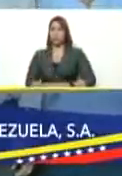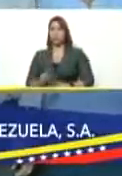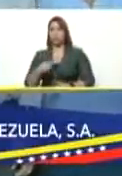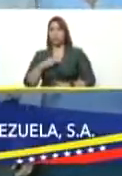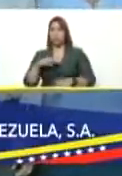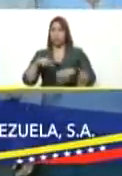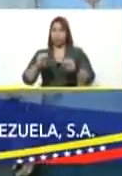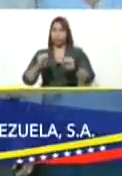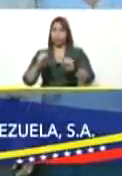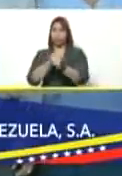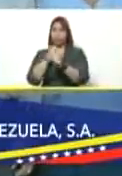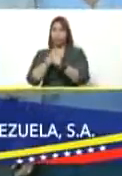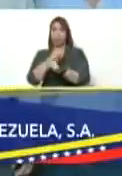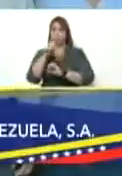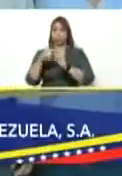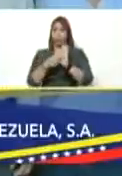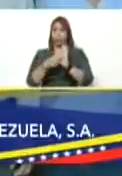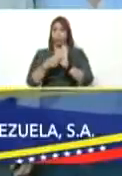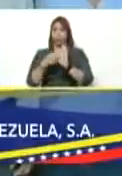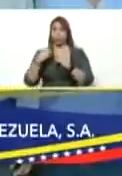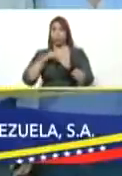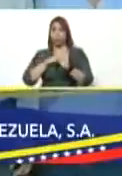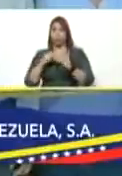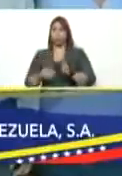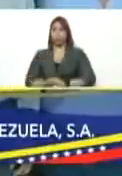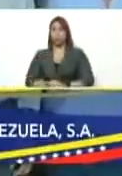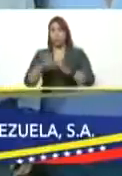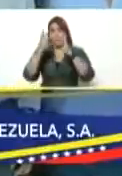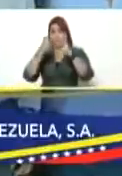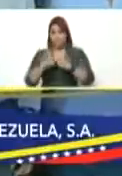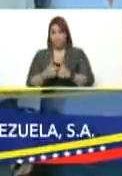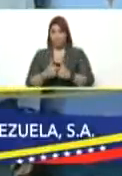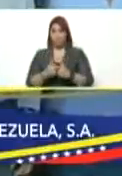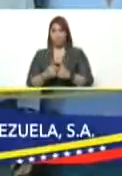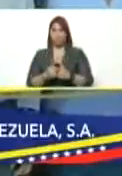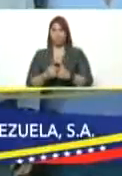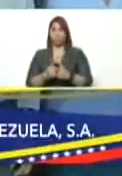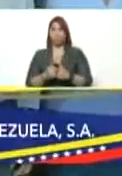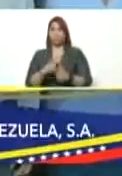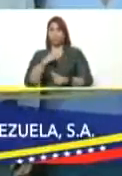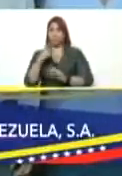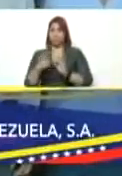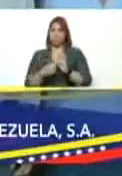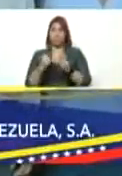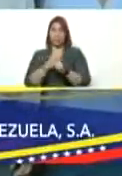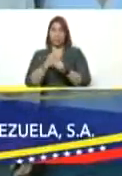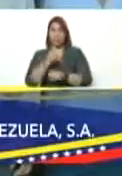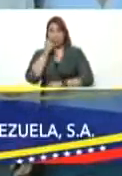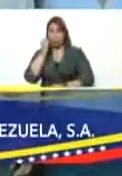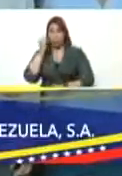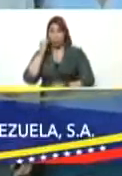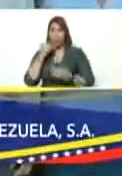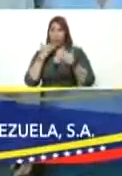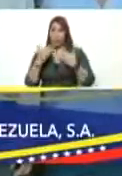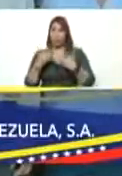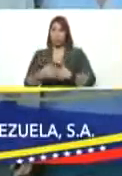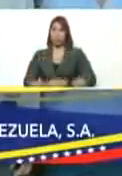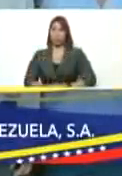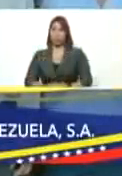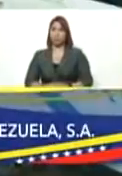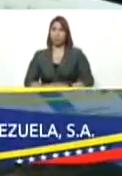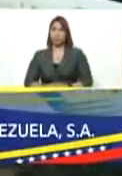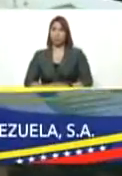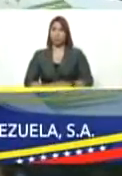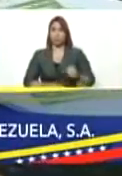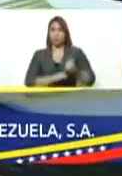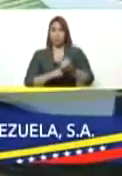tomados por la clase obrera totalmente. Estamos administrando totalmente la clase obrera. Gracias al